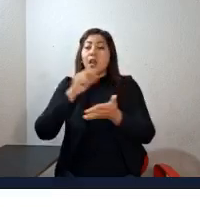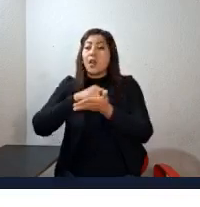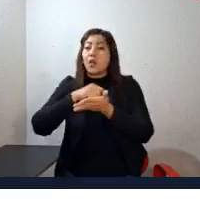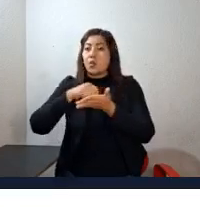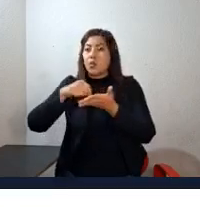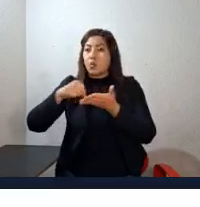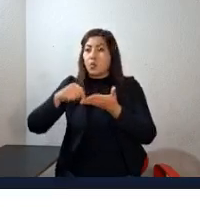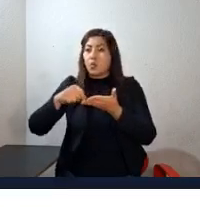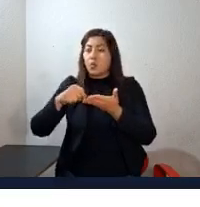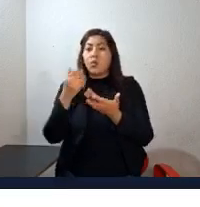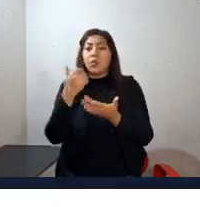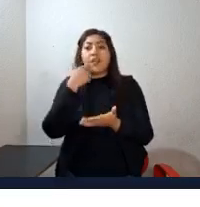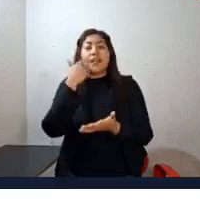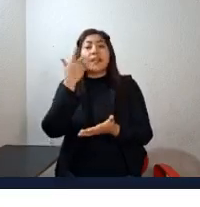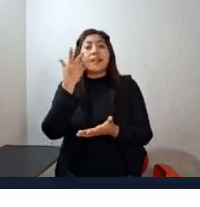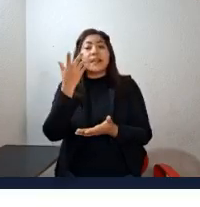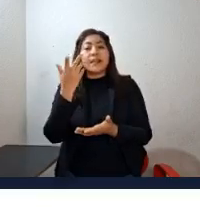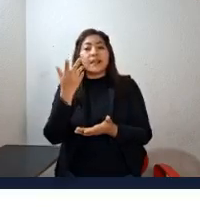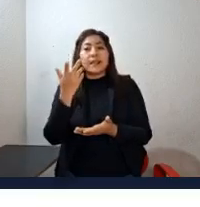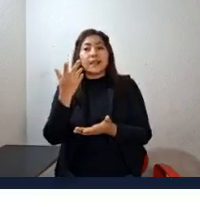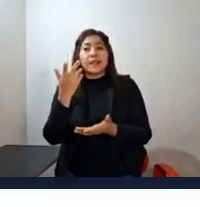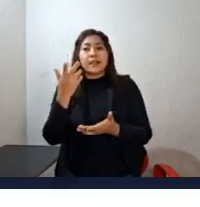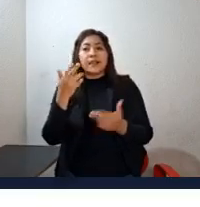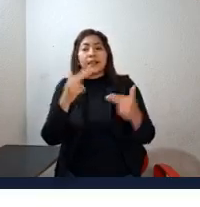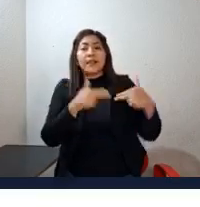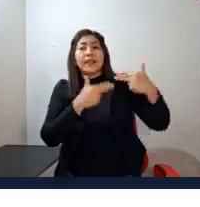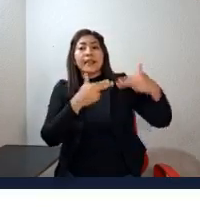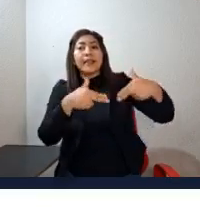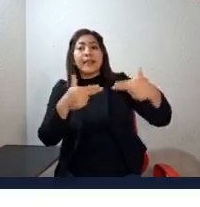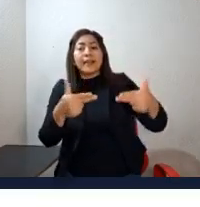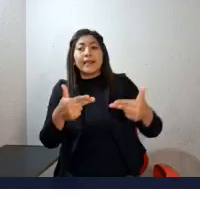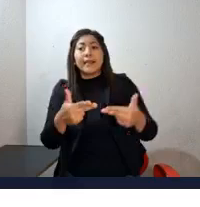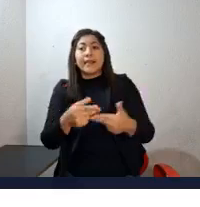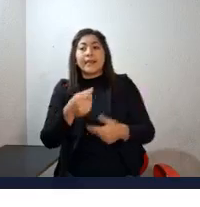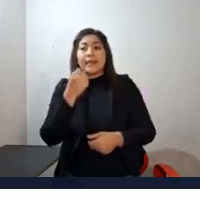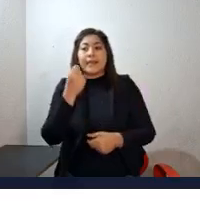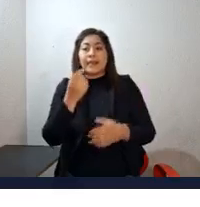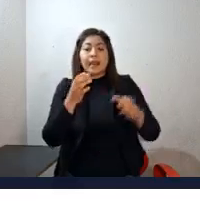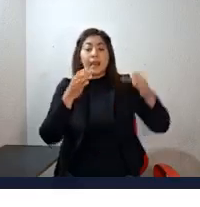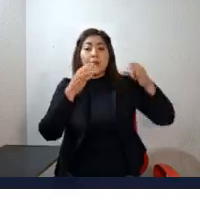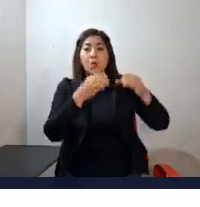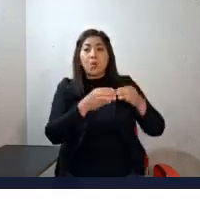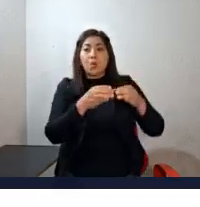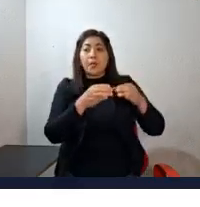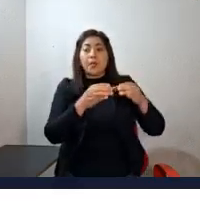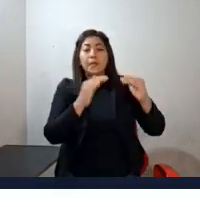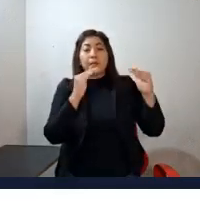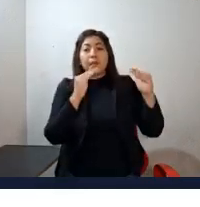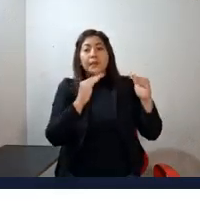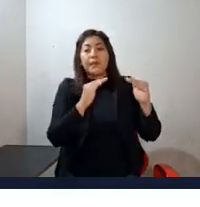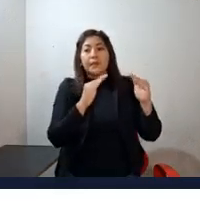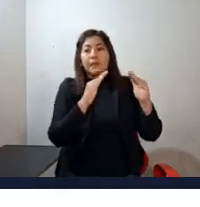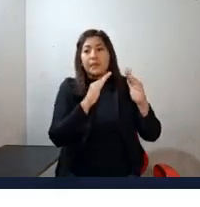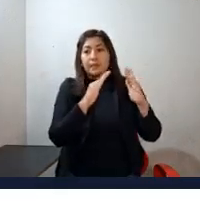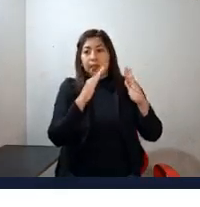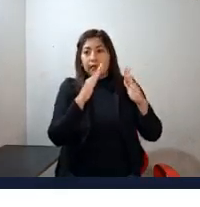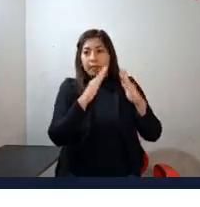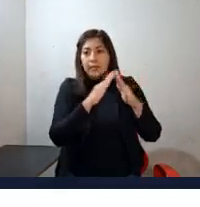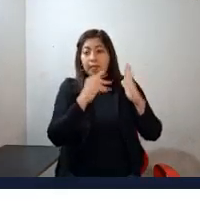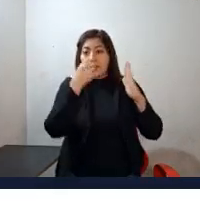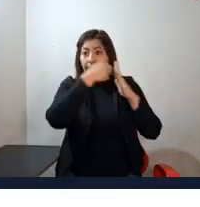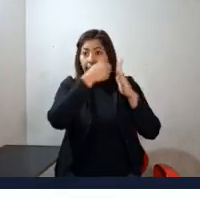de heredar una pequeña propiedad junto con escrituras, y ahora sale una segunda persona pidiéndole